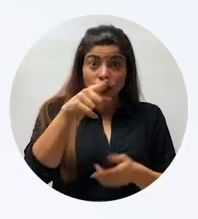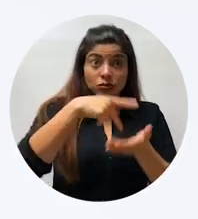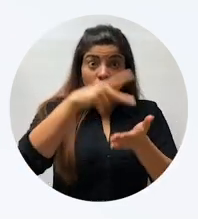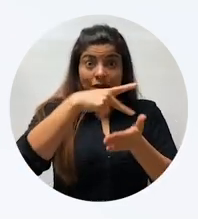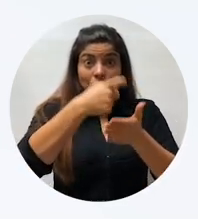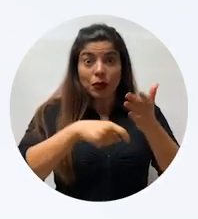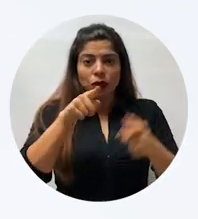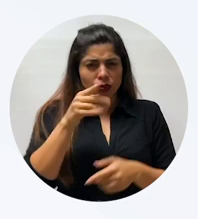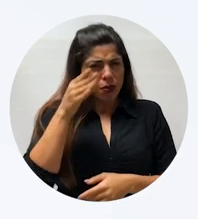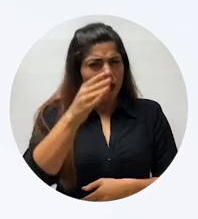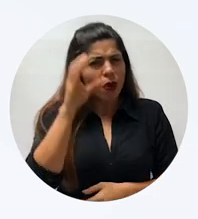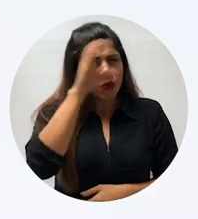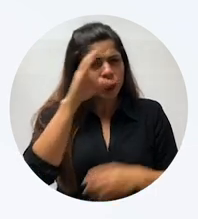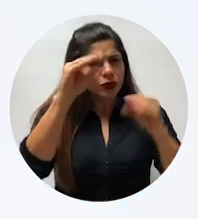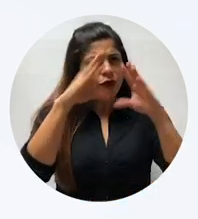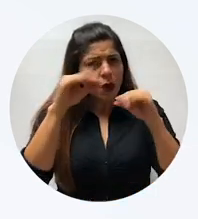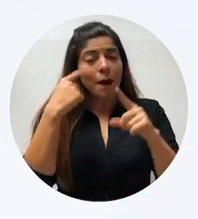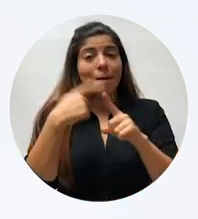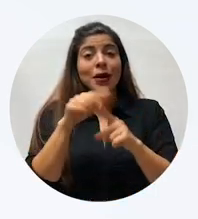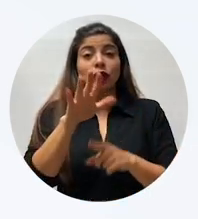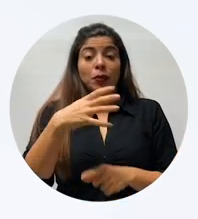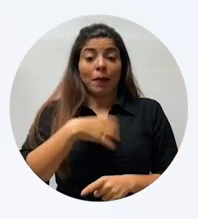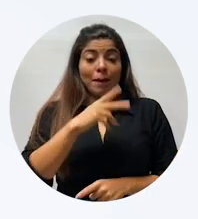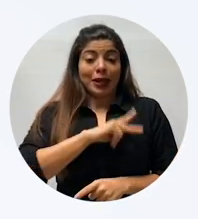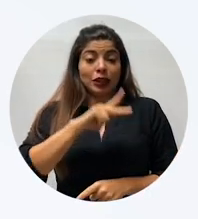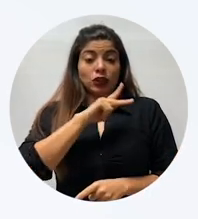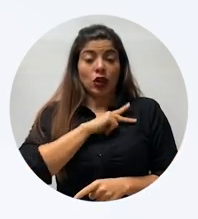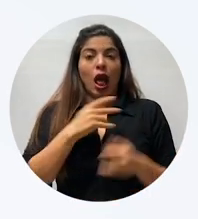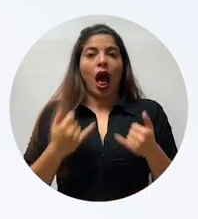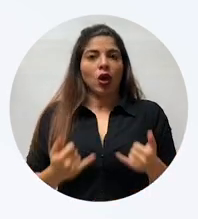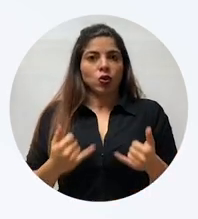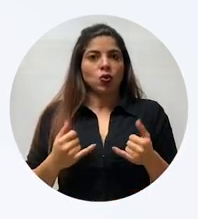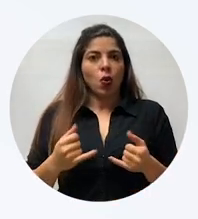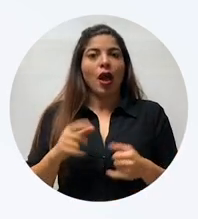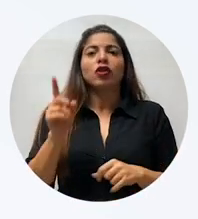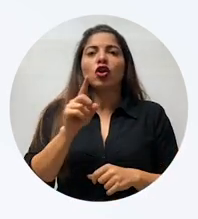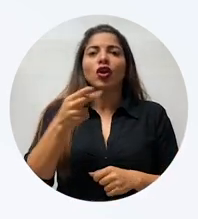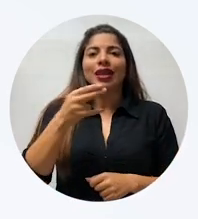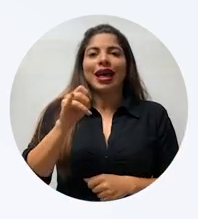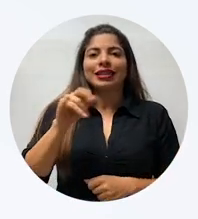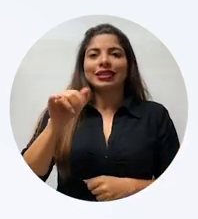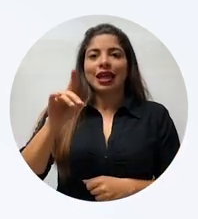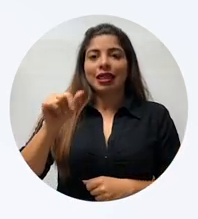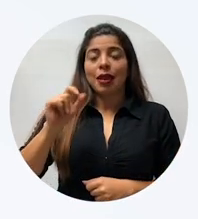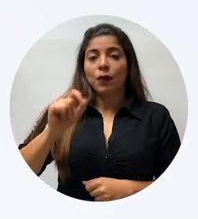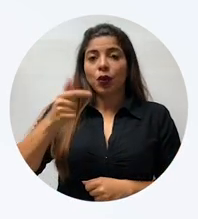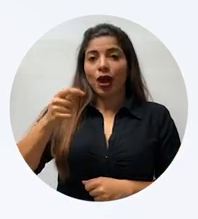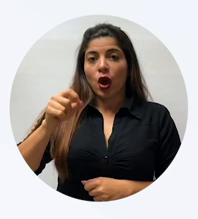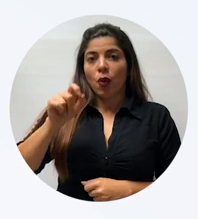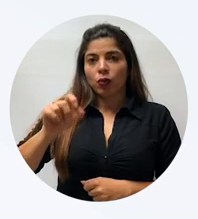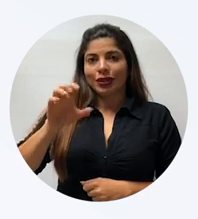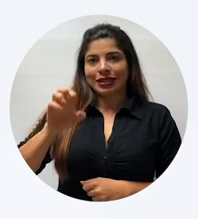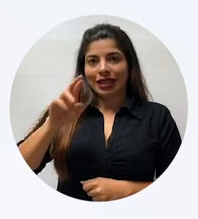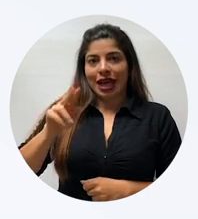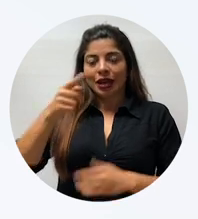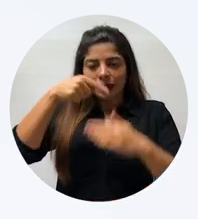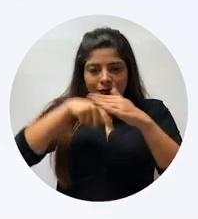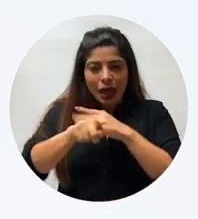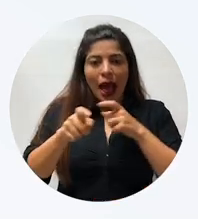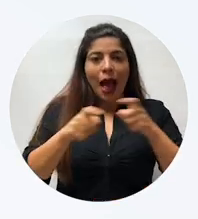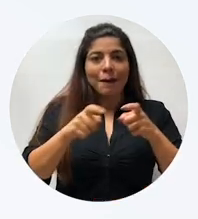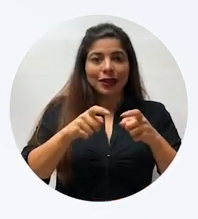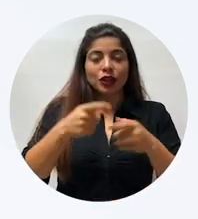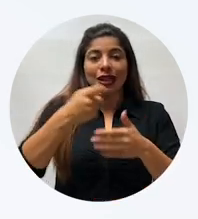es contribuyente, busque información y actualice sus datos en hacienda.go.cr, ingresando al portal